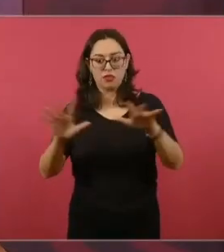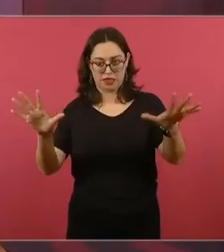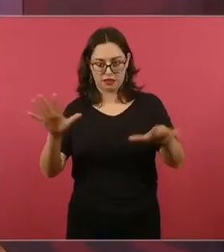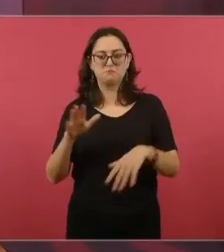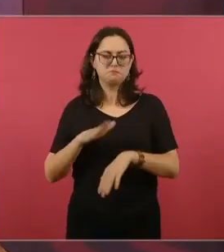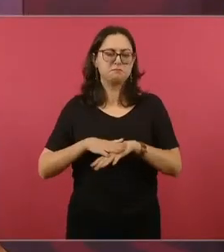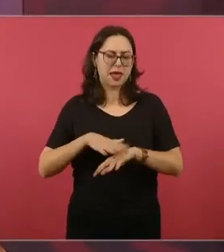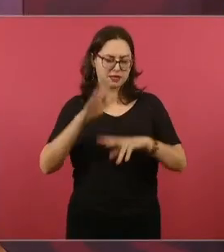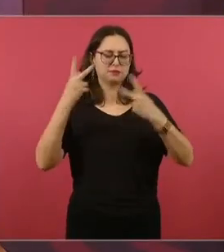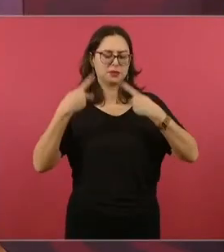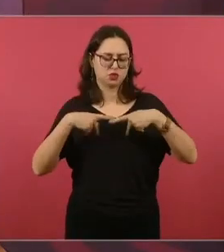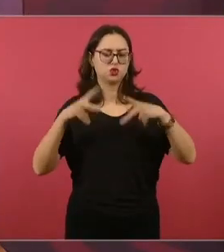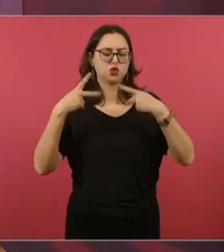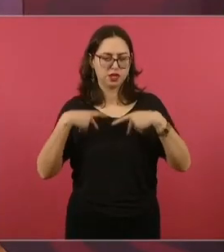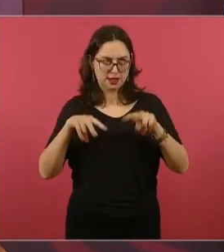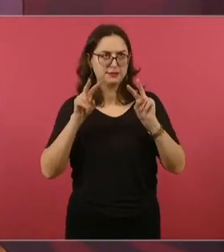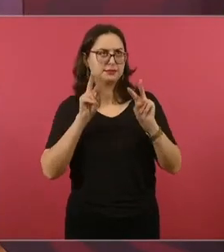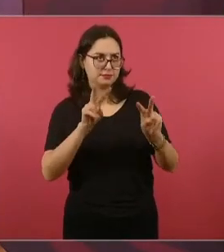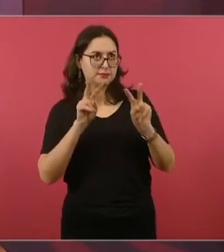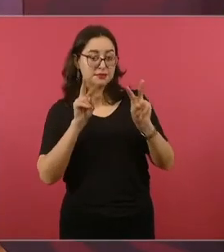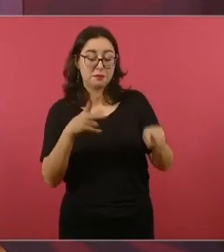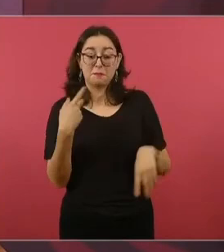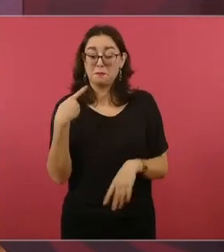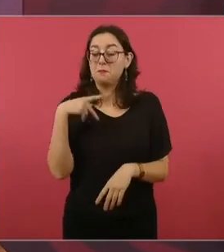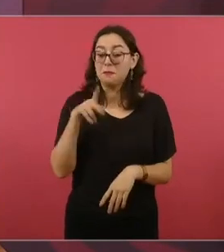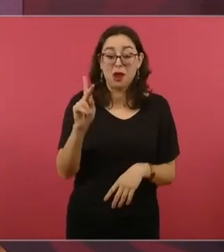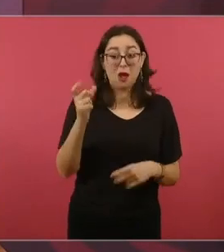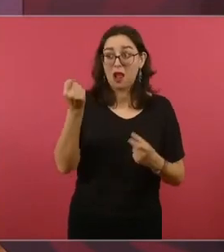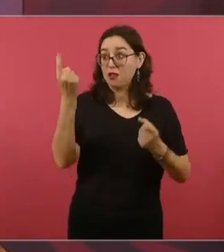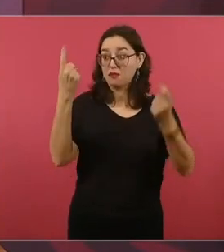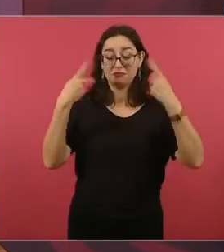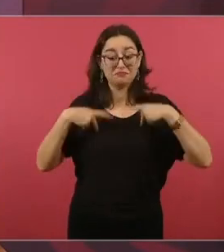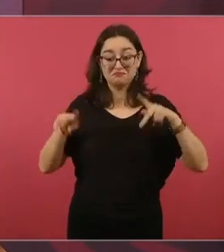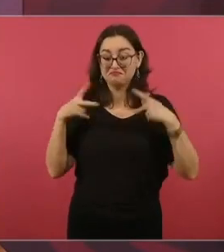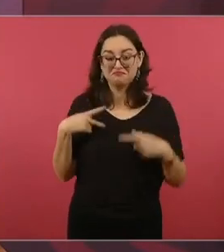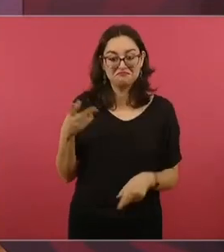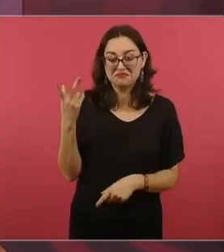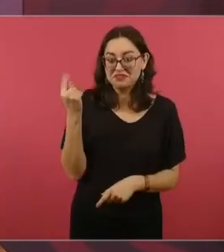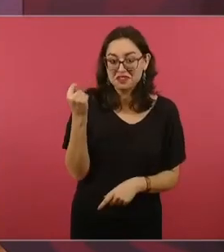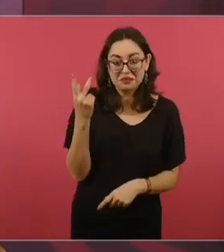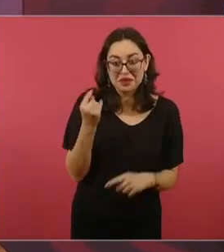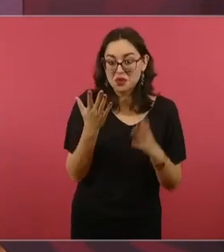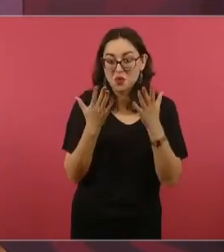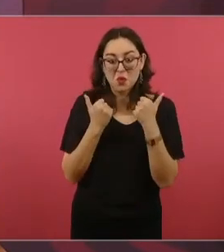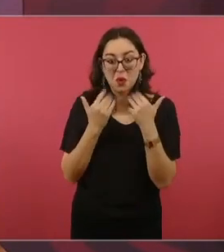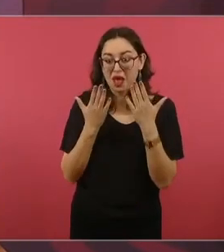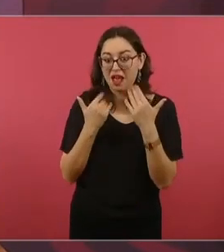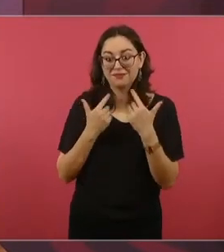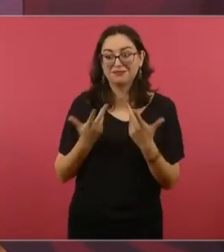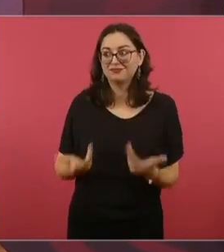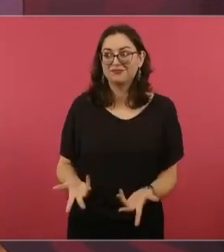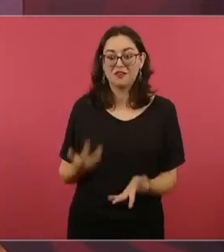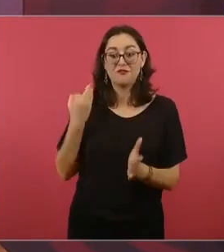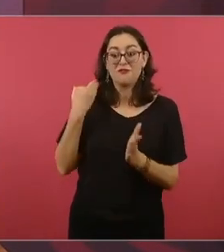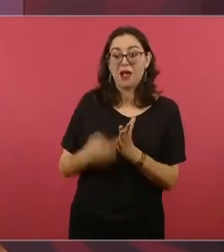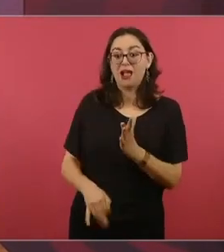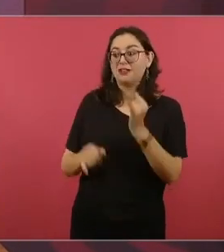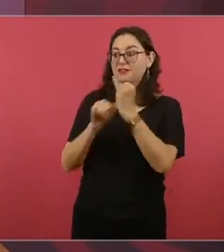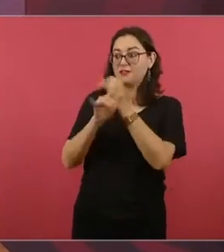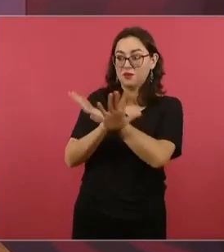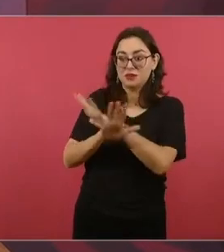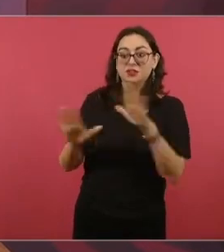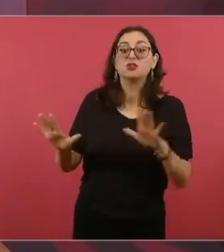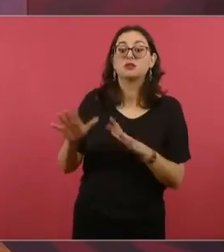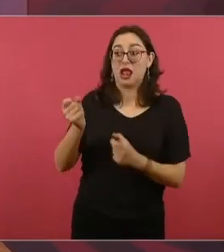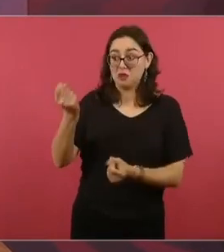a la información, porque no tiene medios